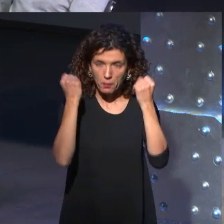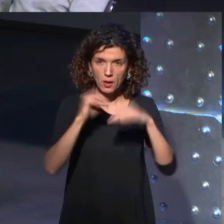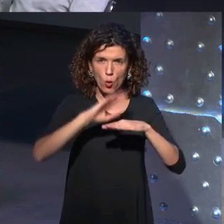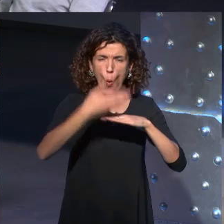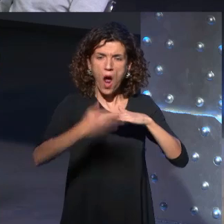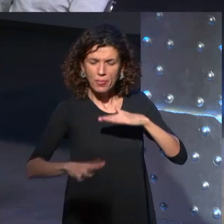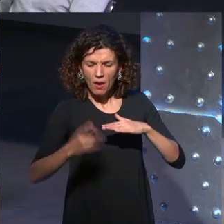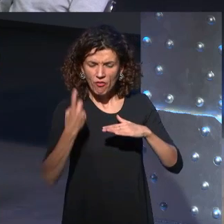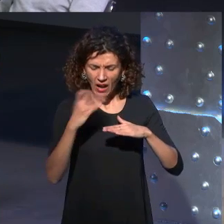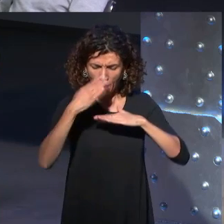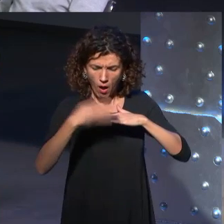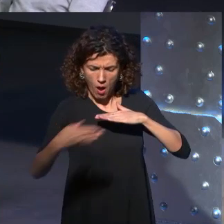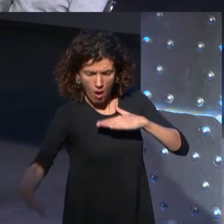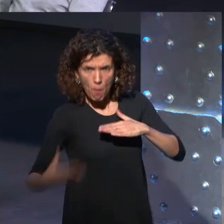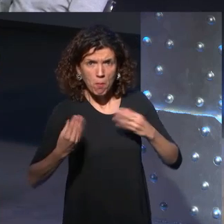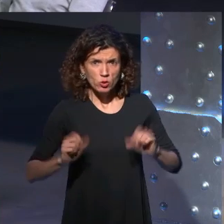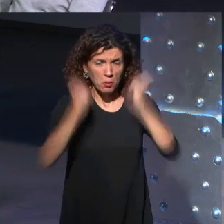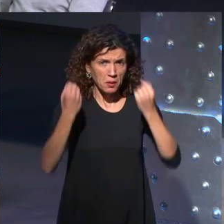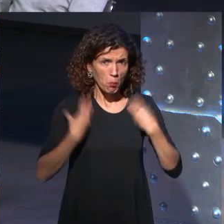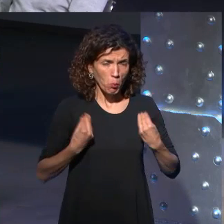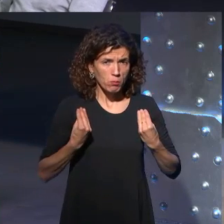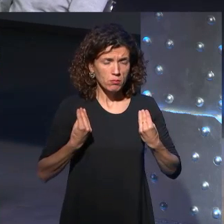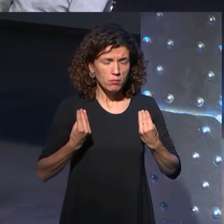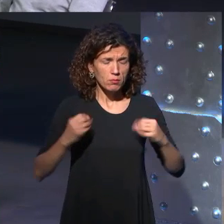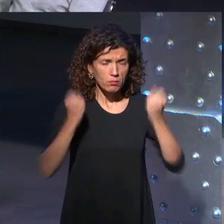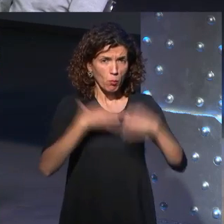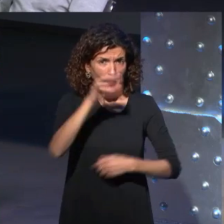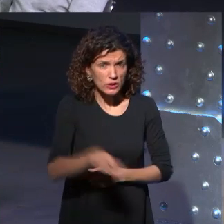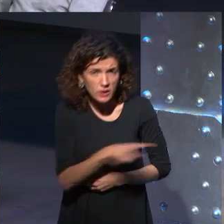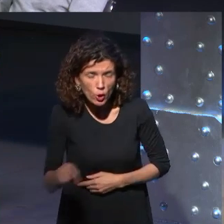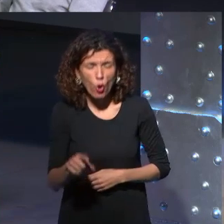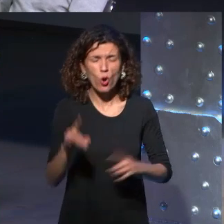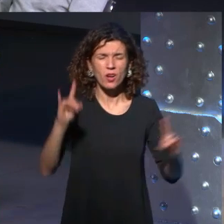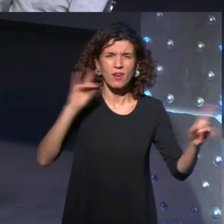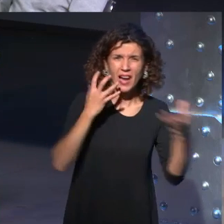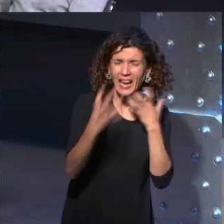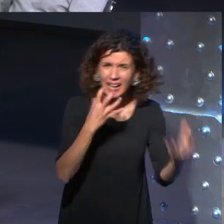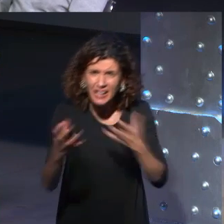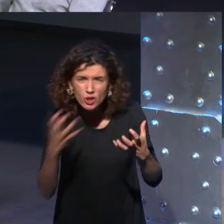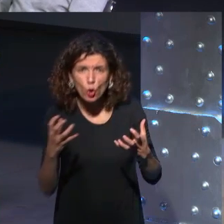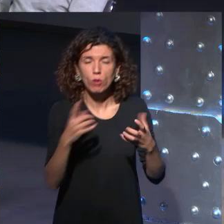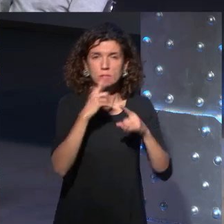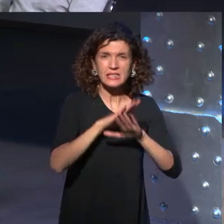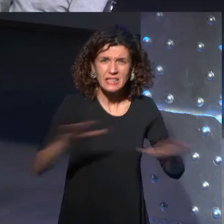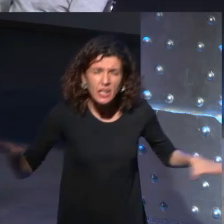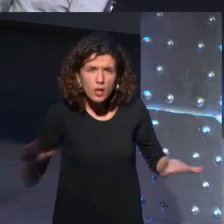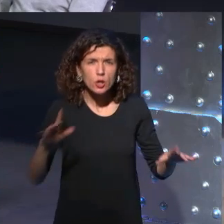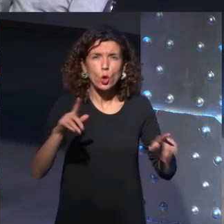¿cuántas vueltas más voy a sobrevivir? Y luego el silencio, los gritos, los vidrios rotos, el